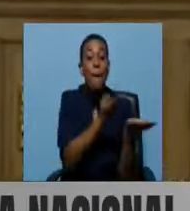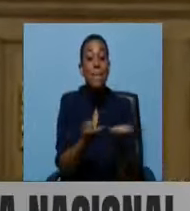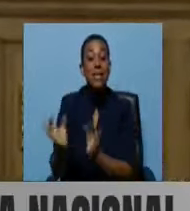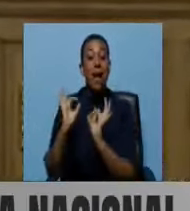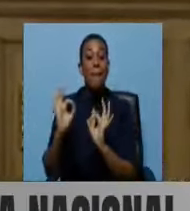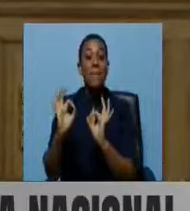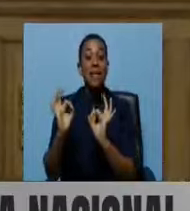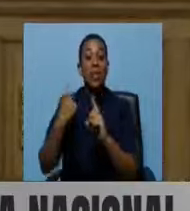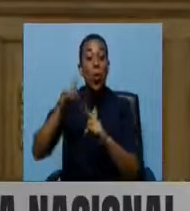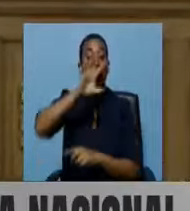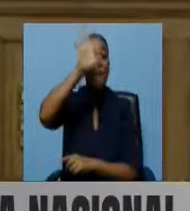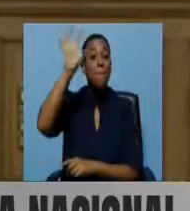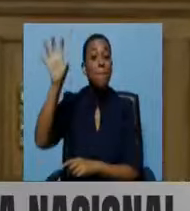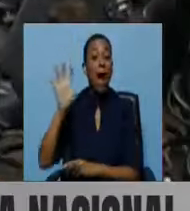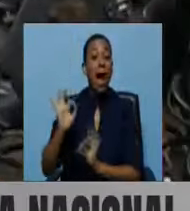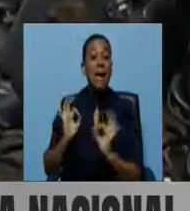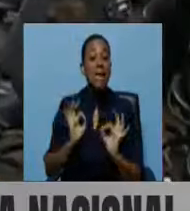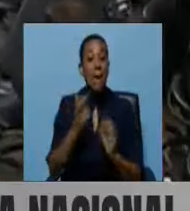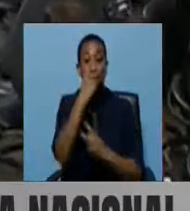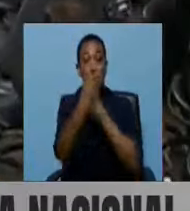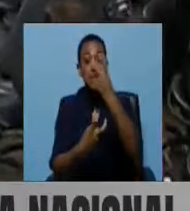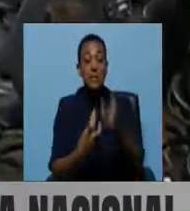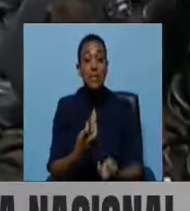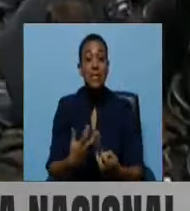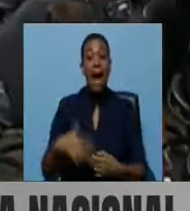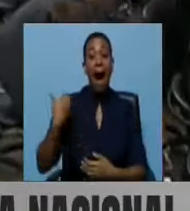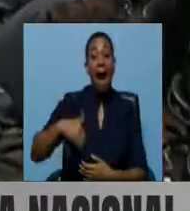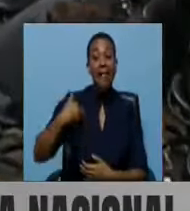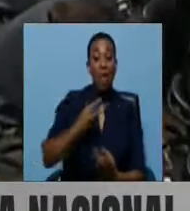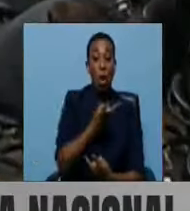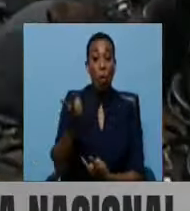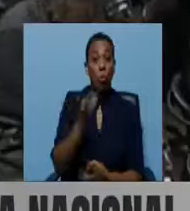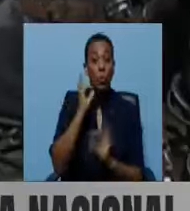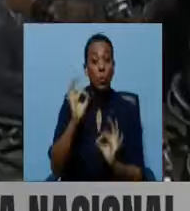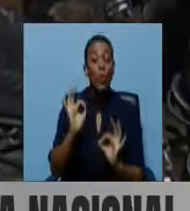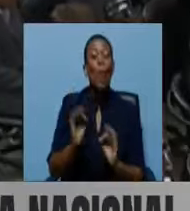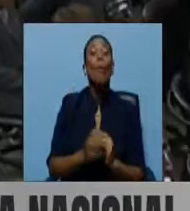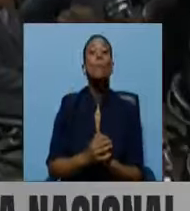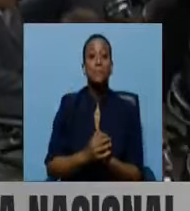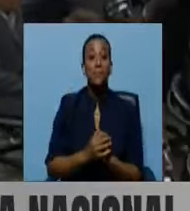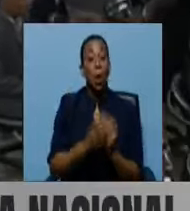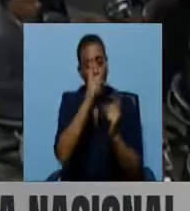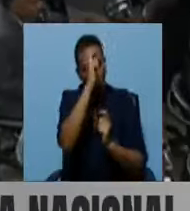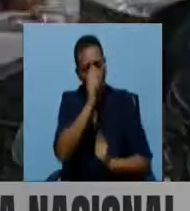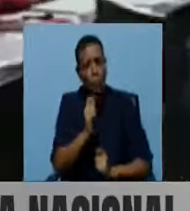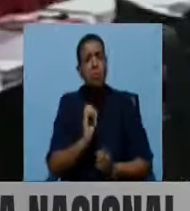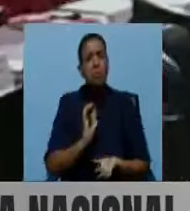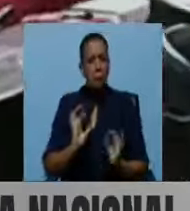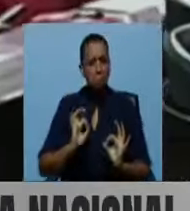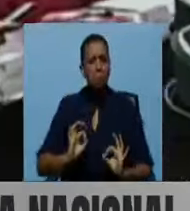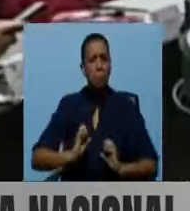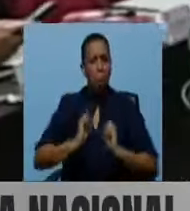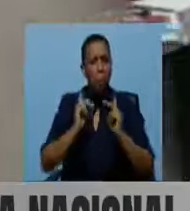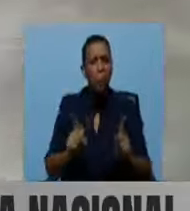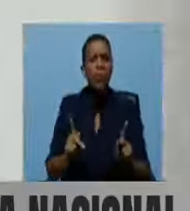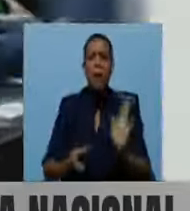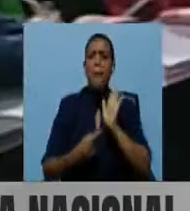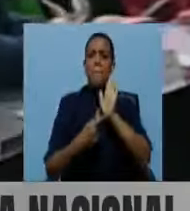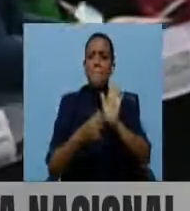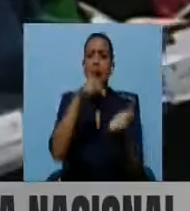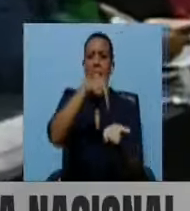invitados especiales que nos visitan desde Argentina y quienes han tenido la oportunidad de estar